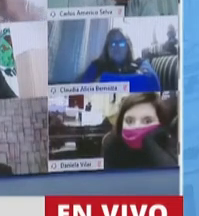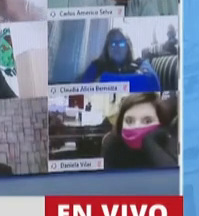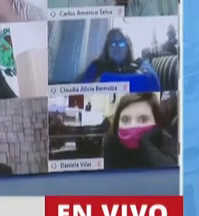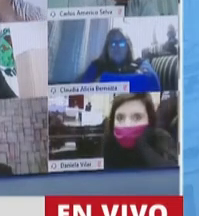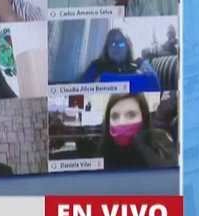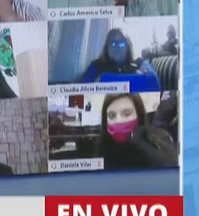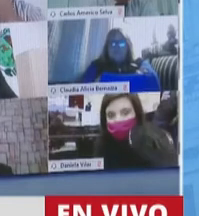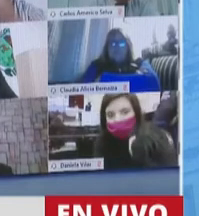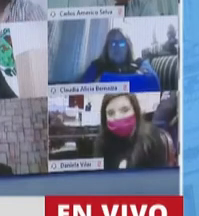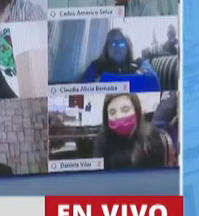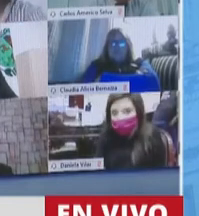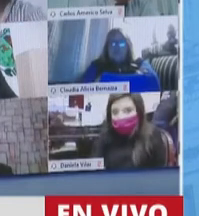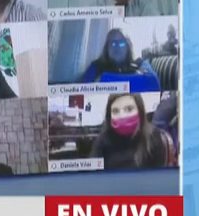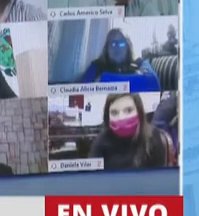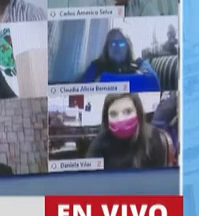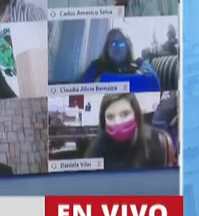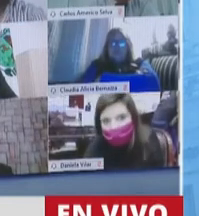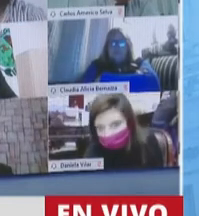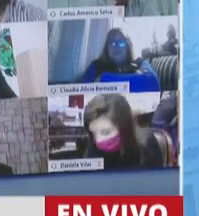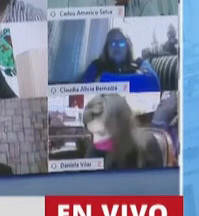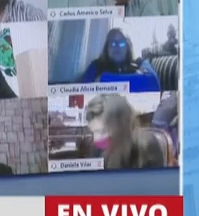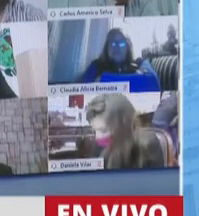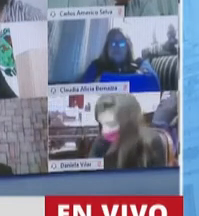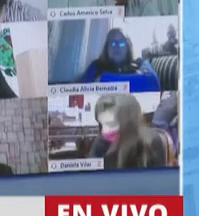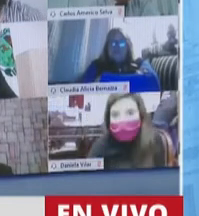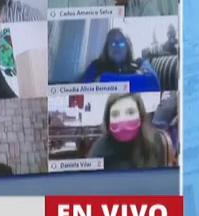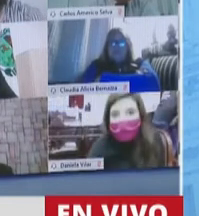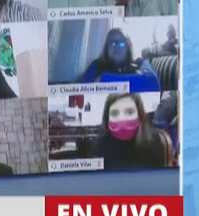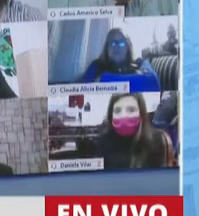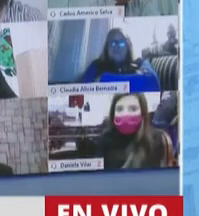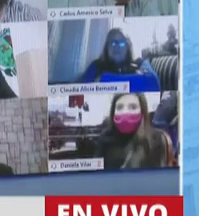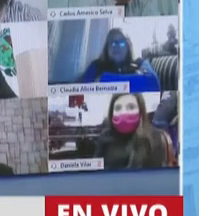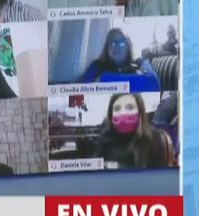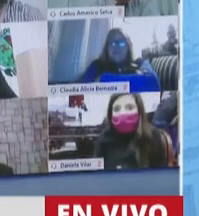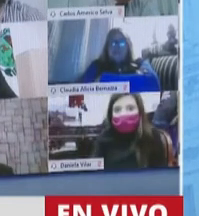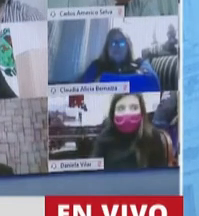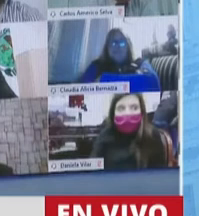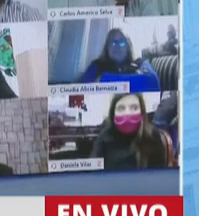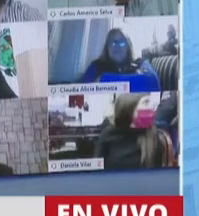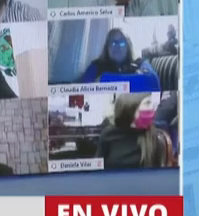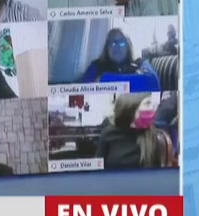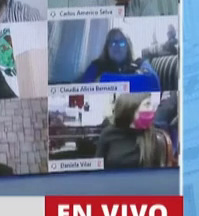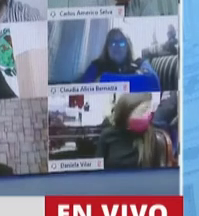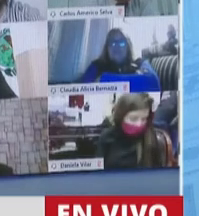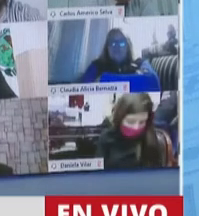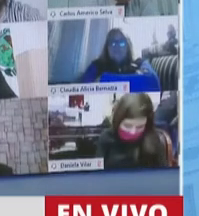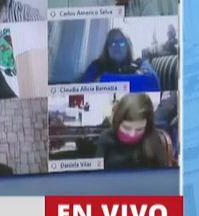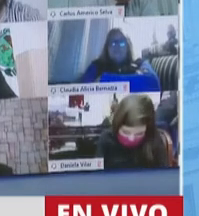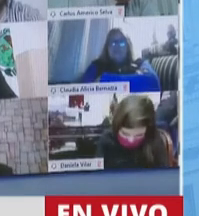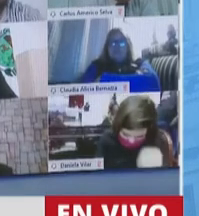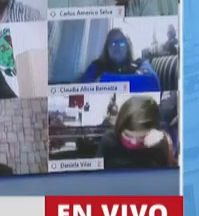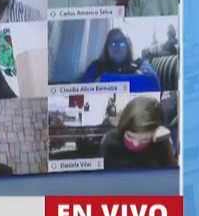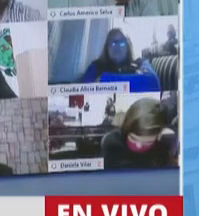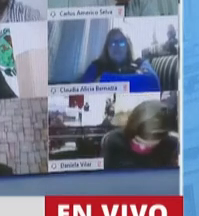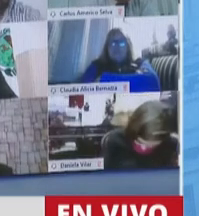Almea, en la provincia Corrientes, los propios municipios promueven el turismo porque significa